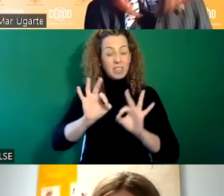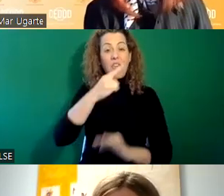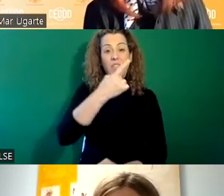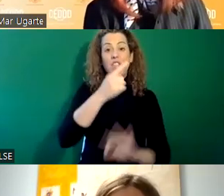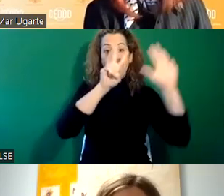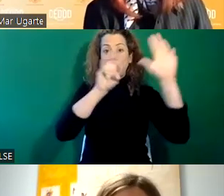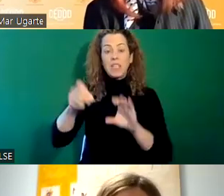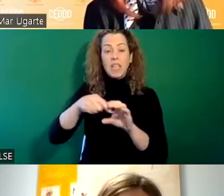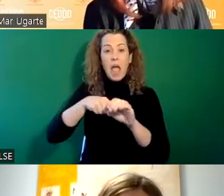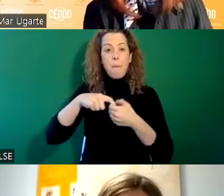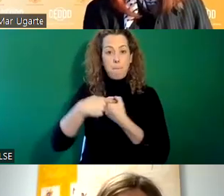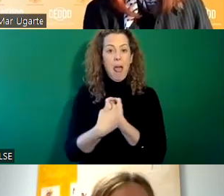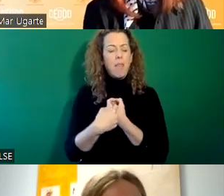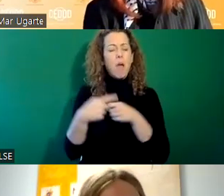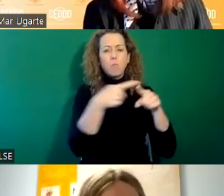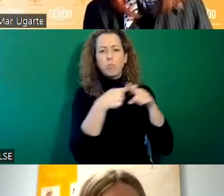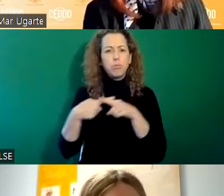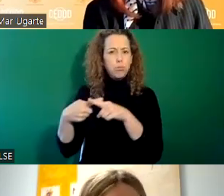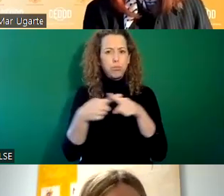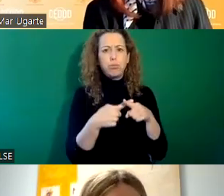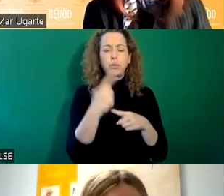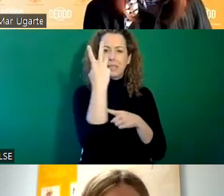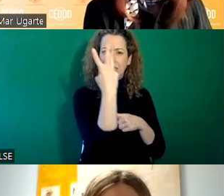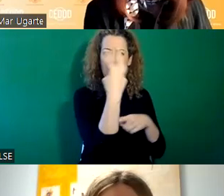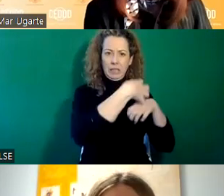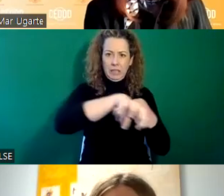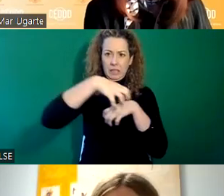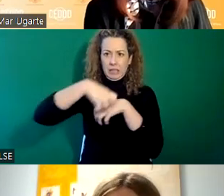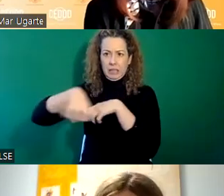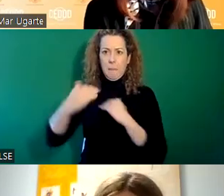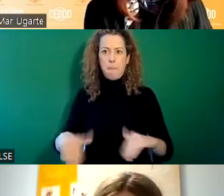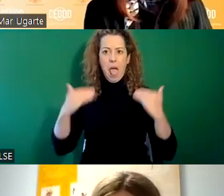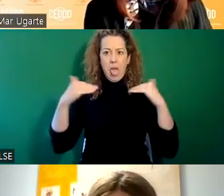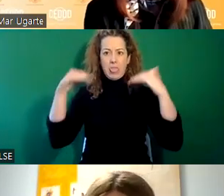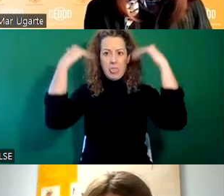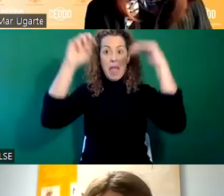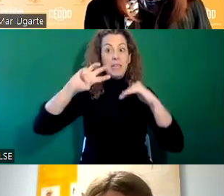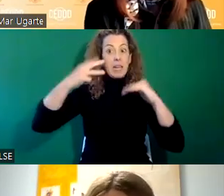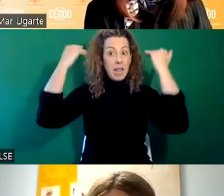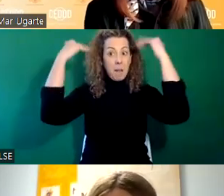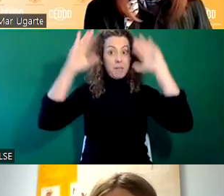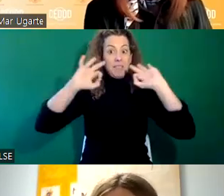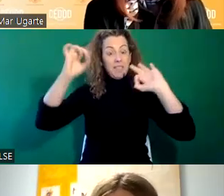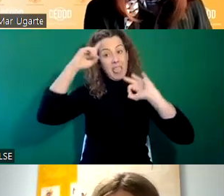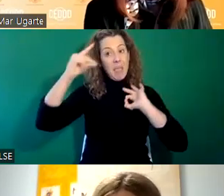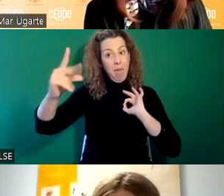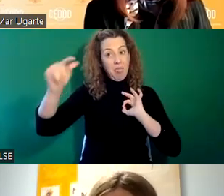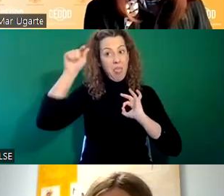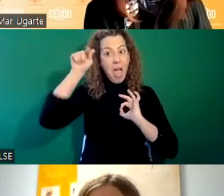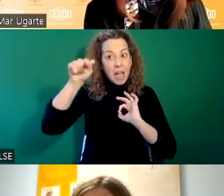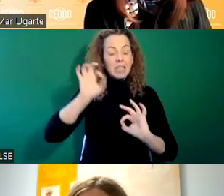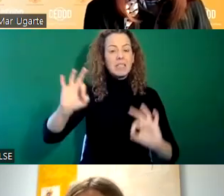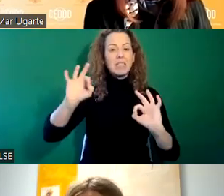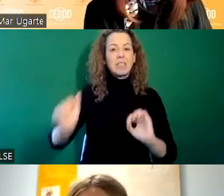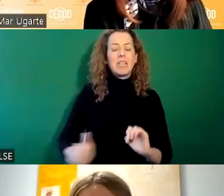180 plazas, distribuidos y repartidos en 3 plantas. La tercera planta es la unidad de demencias, que casualmente